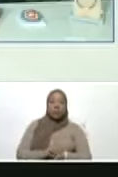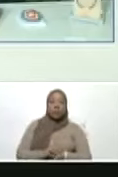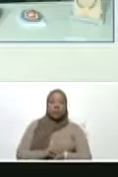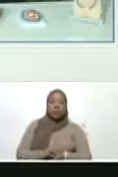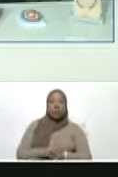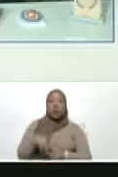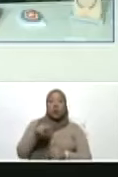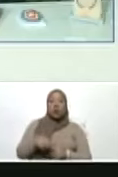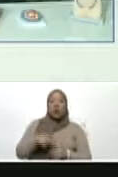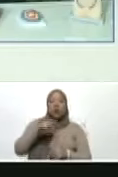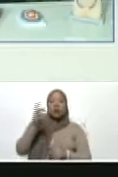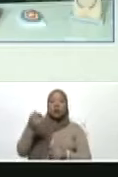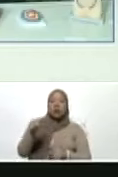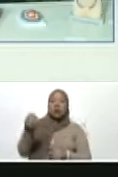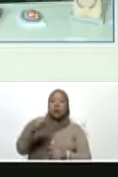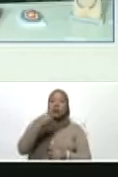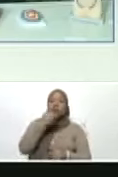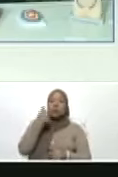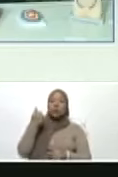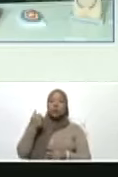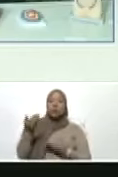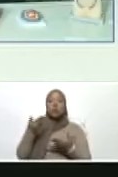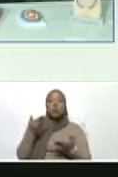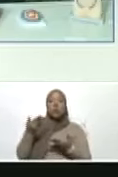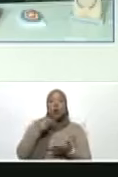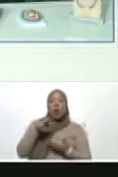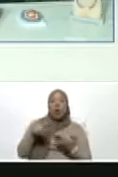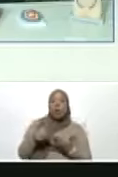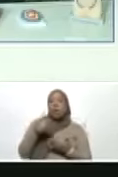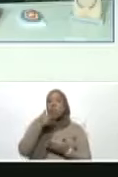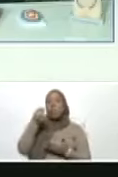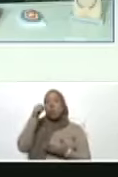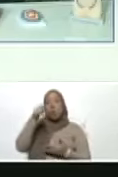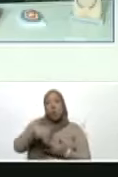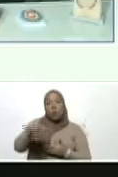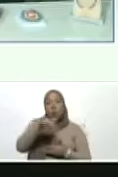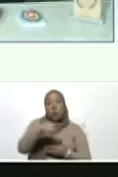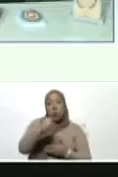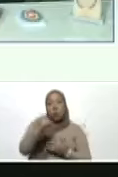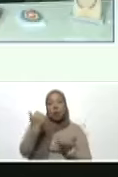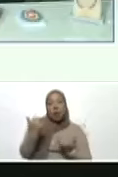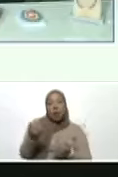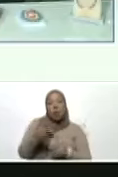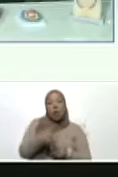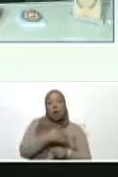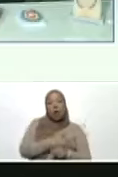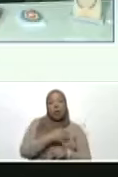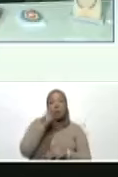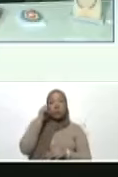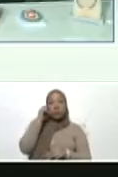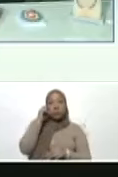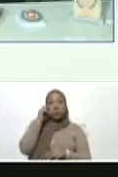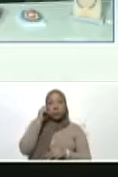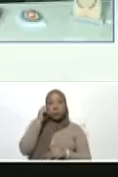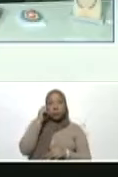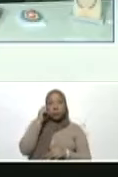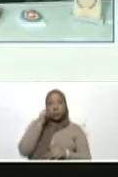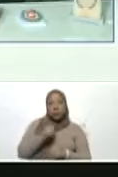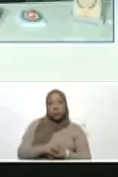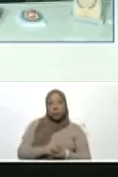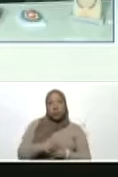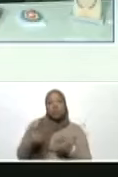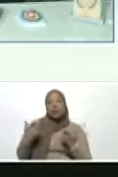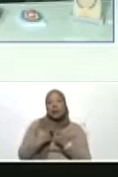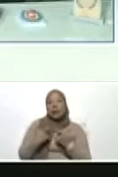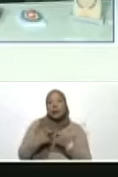Y hoy por hoy tenemos un mejor ser nacional, un mejor pueblo que el que teníamos antes. Eso pasó en la Guerra